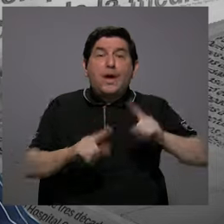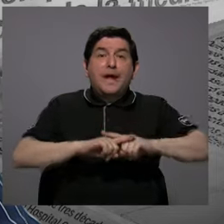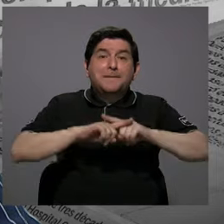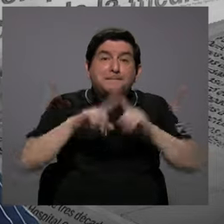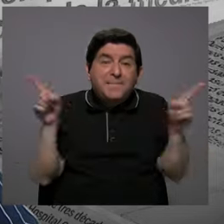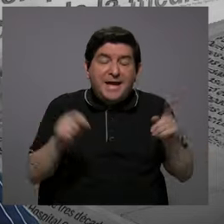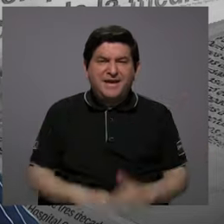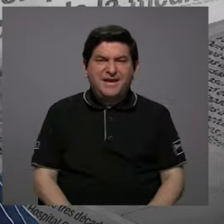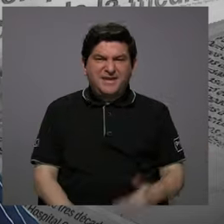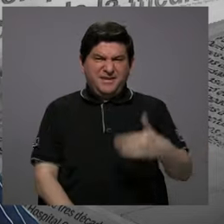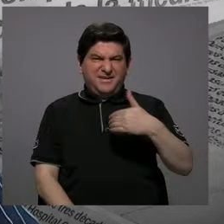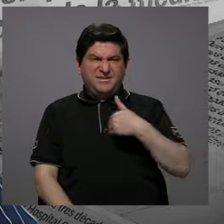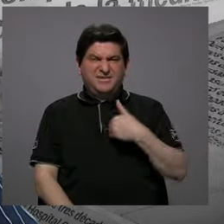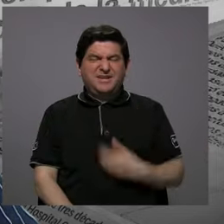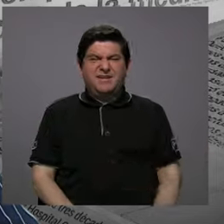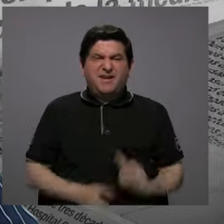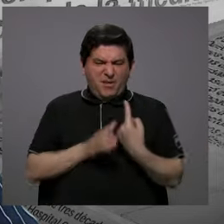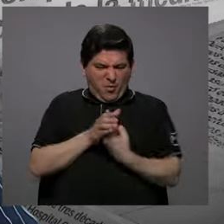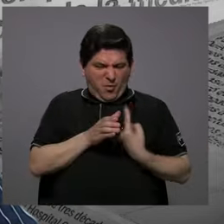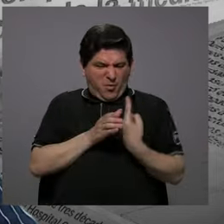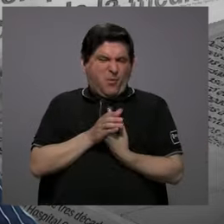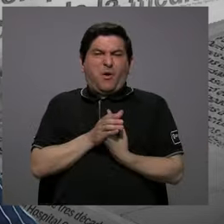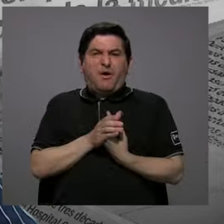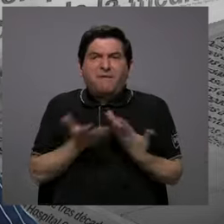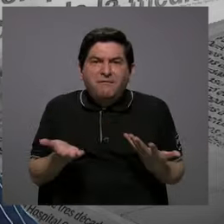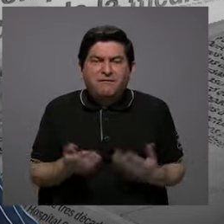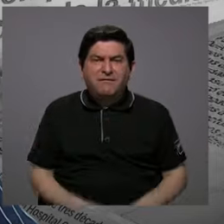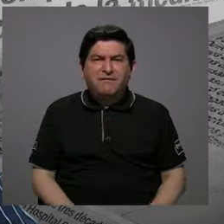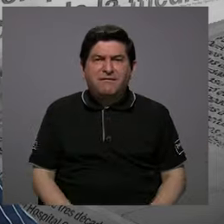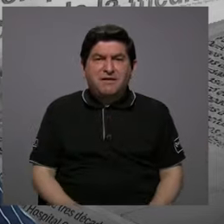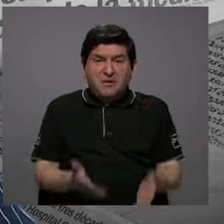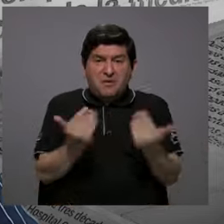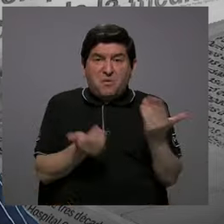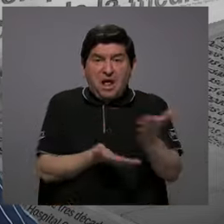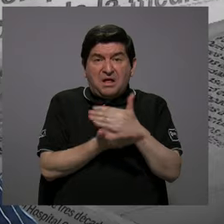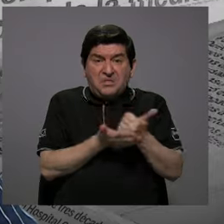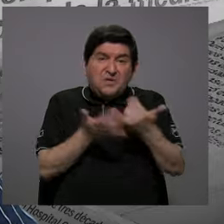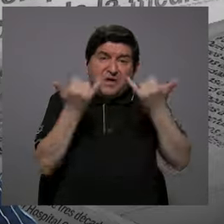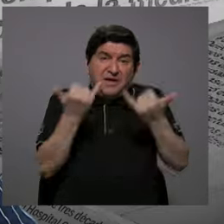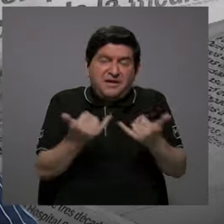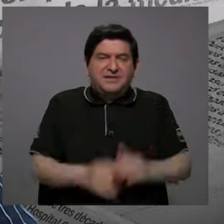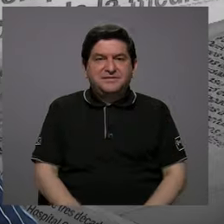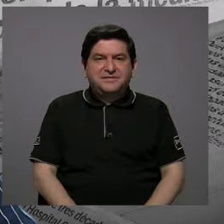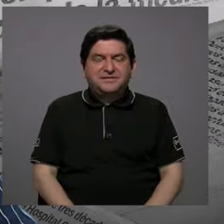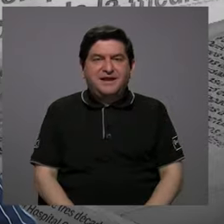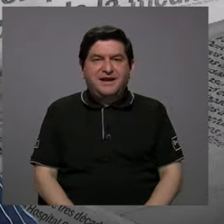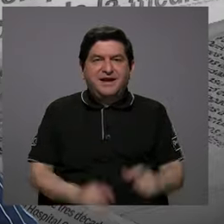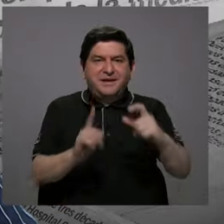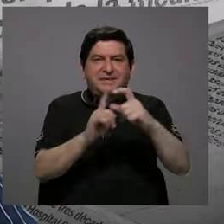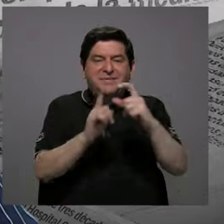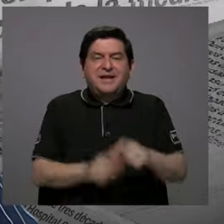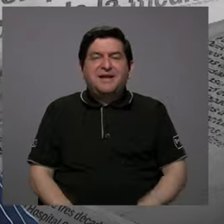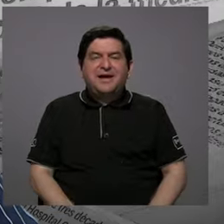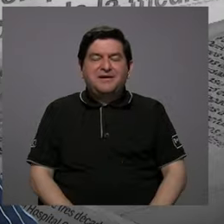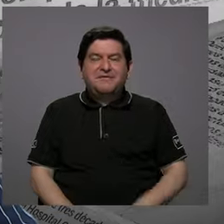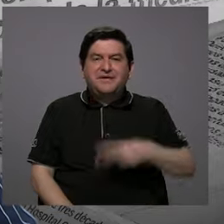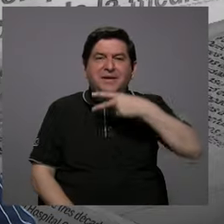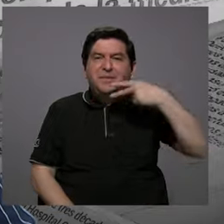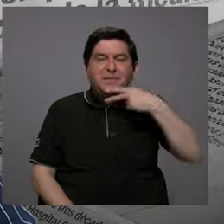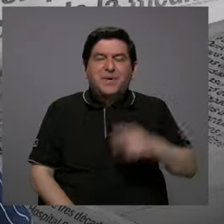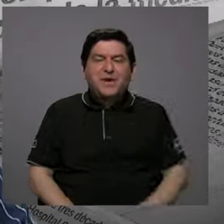pero la tenemos como monopolizada solamente cuando queremos algo bueno ya hasta el verbo googlear le decimos hay que